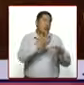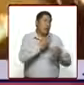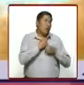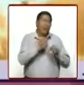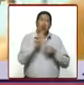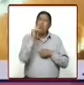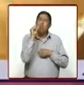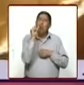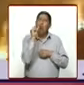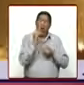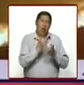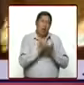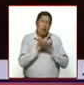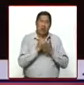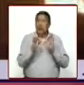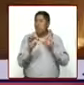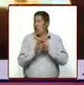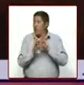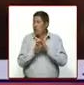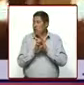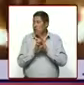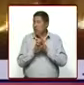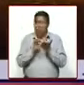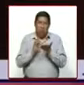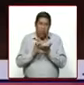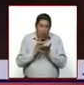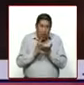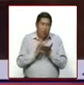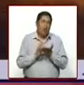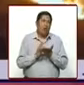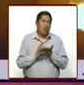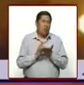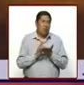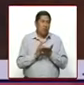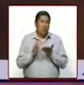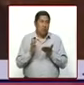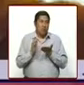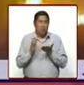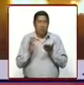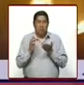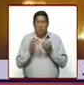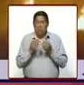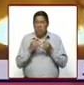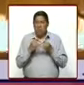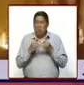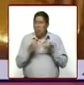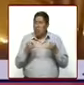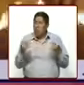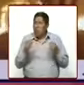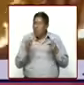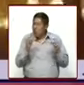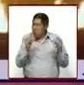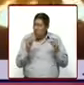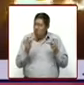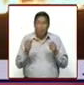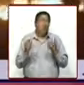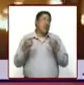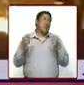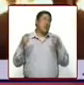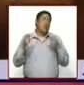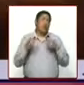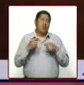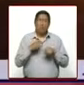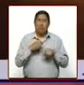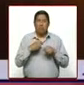ayudas pequeñas, ¿no?, como el tema de medicamentos y algunos víveres, ¿no?, para poder hacer las ollas